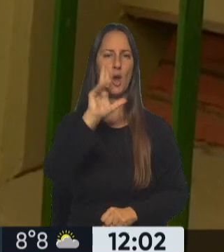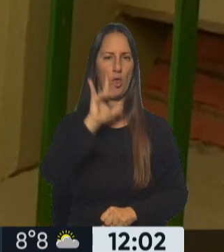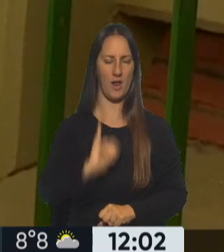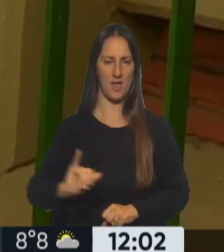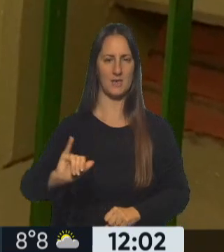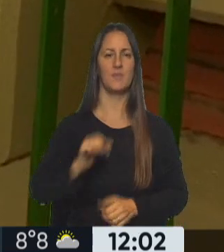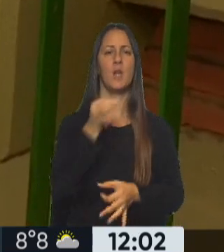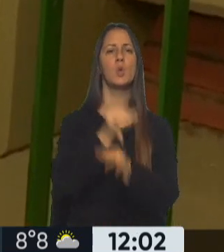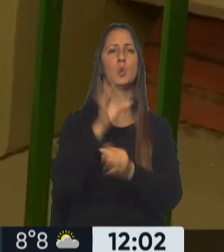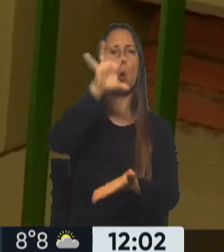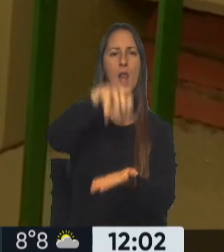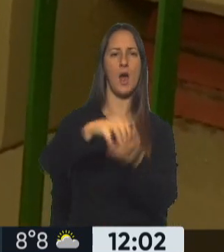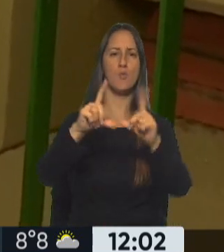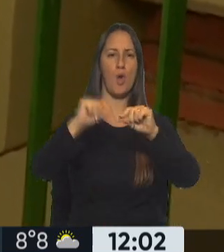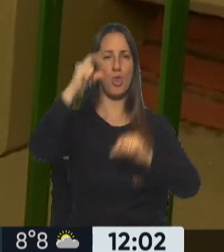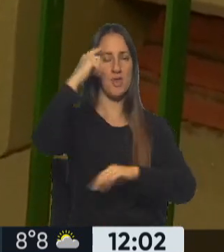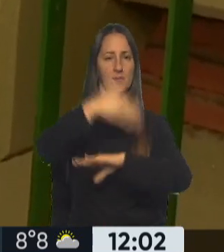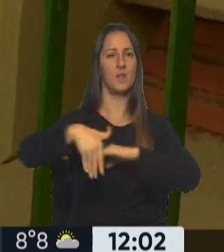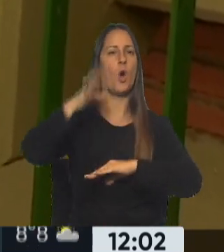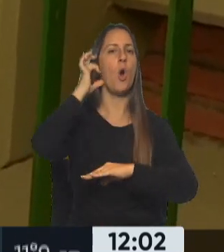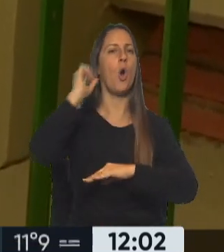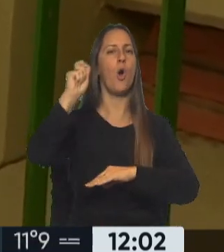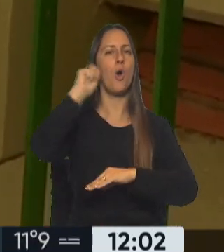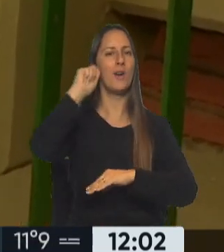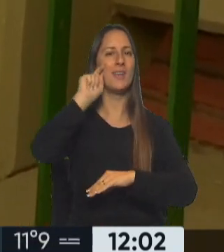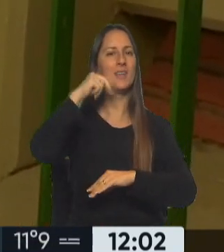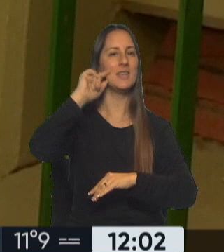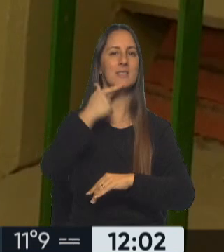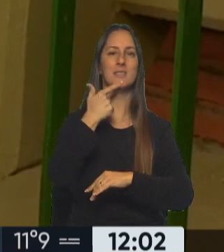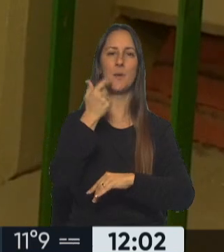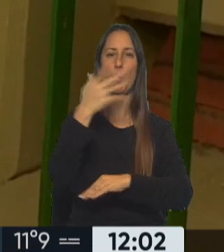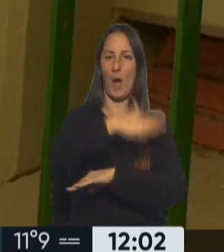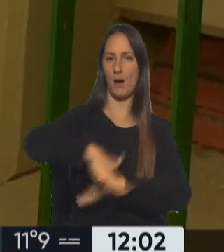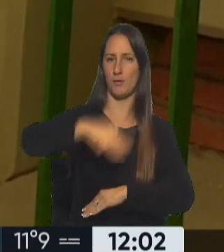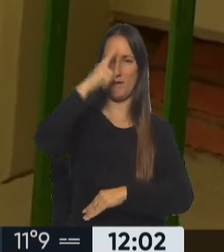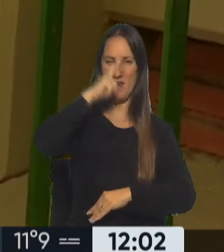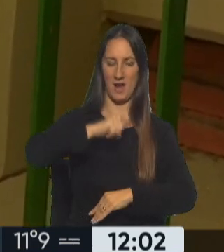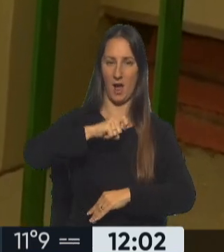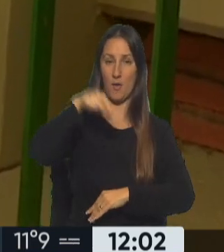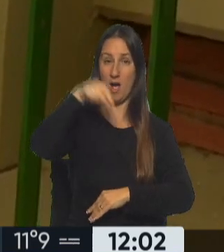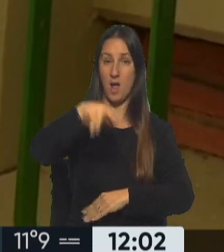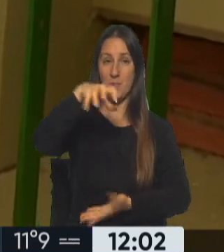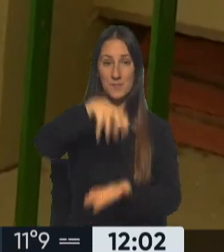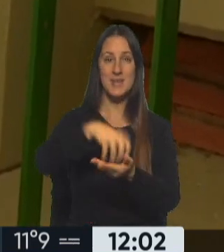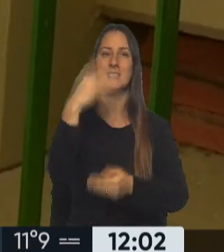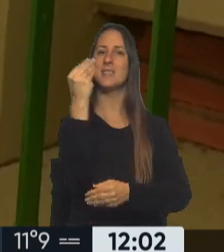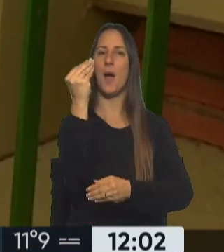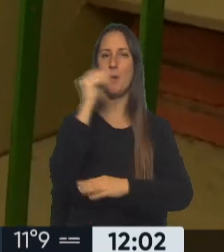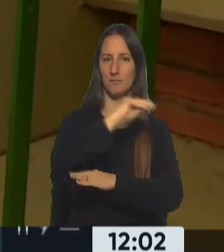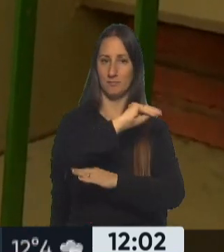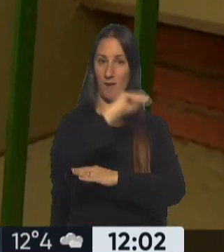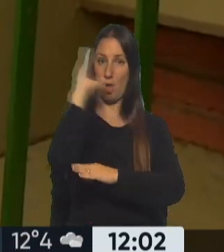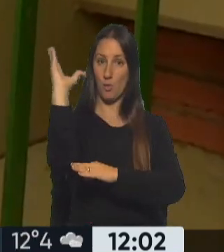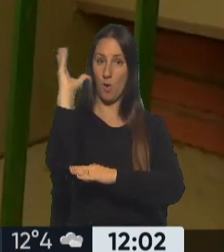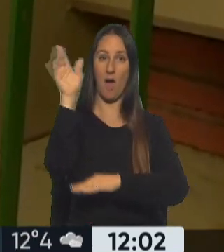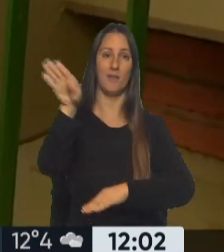Escuela Normal 10 en la calle o'higgins Al 2400 barrio de belgrano aquí en este lugar el sábado la madrugada entraron